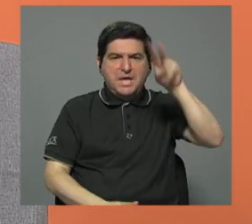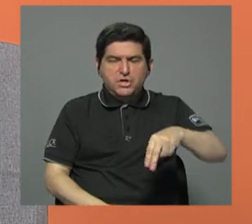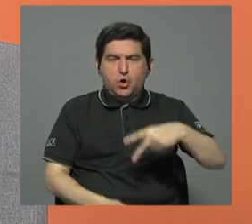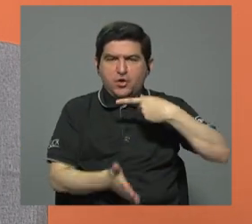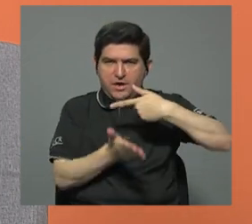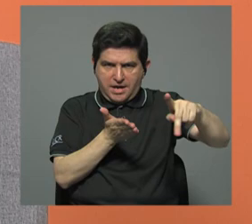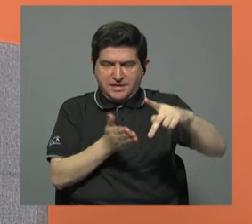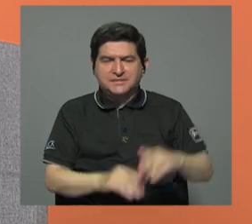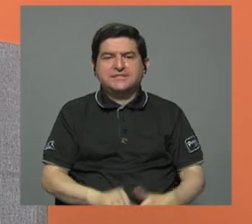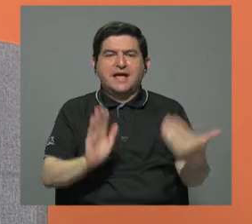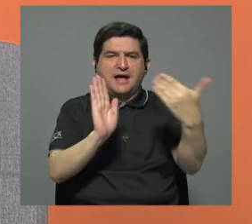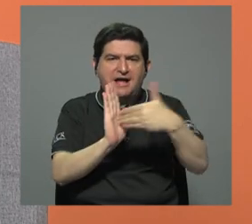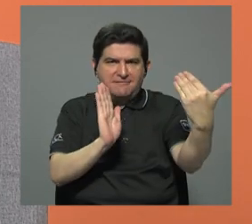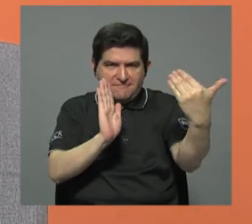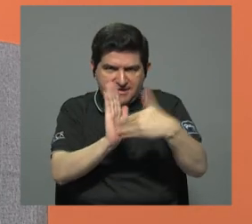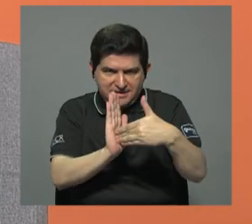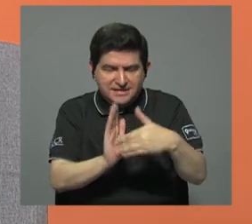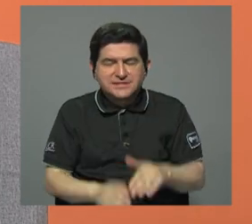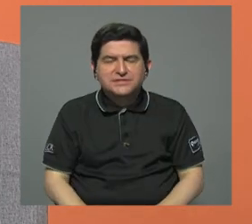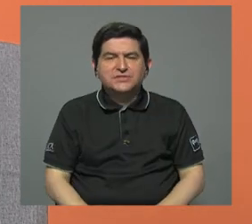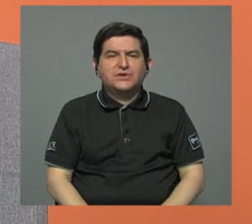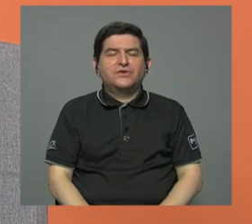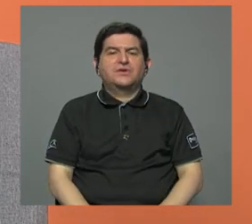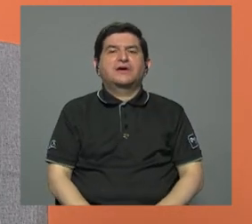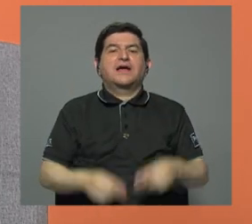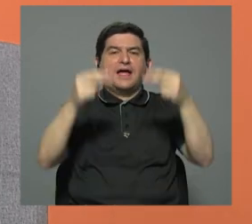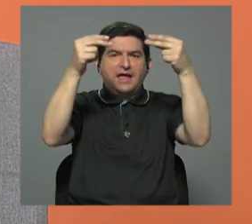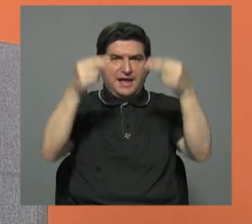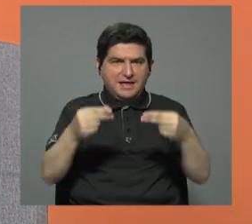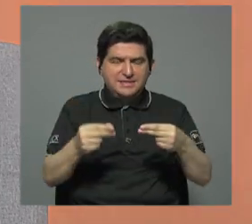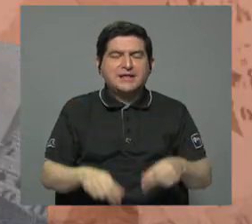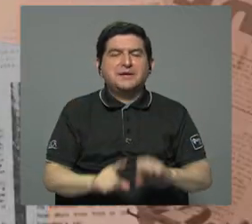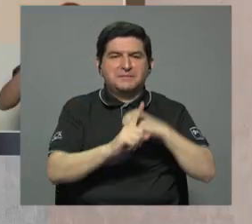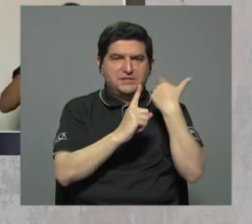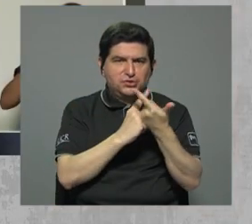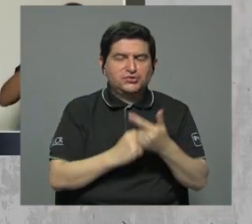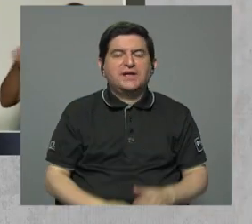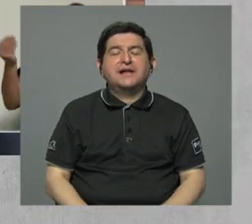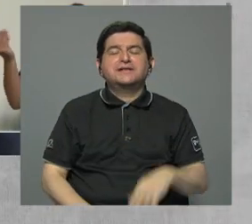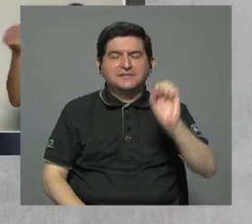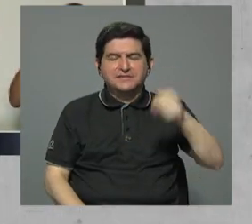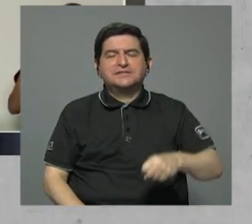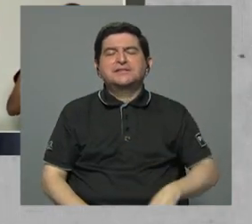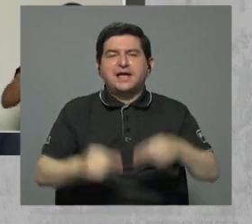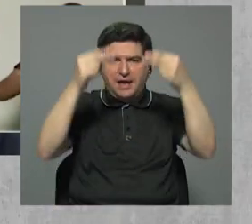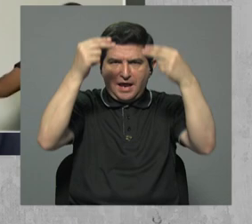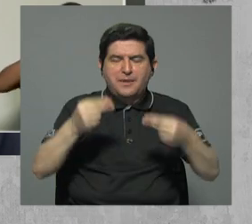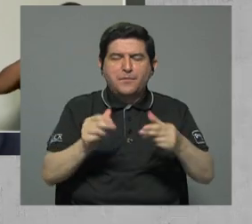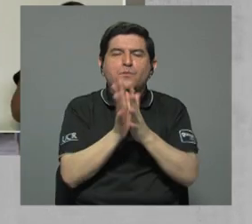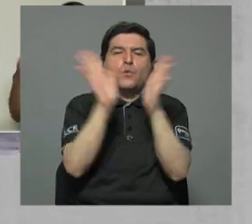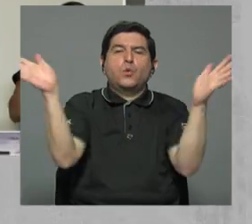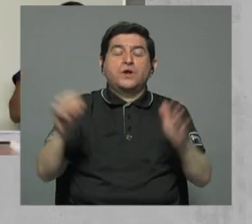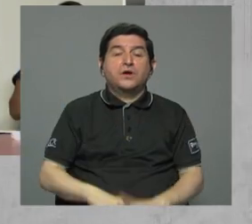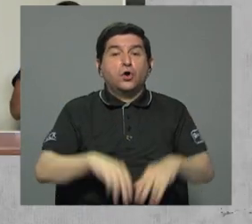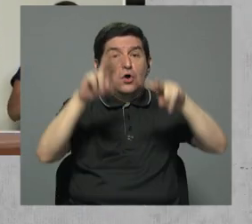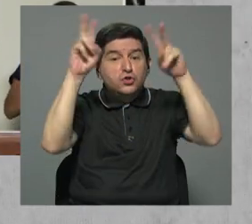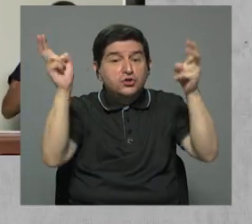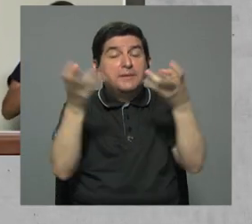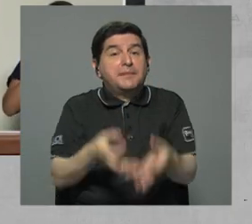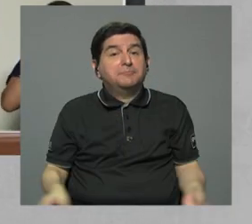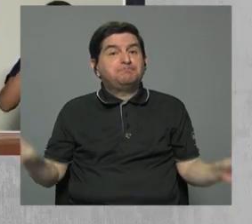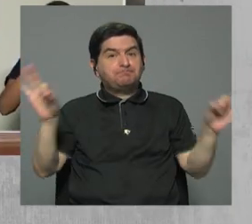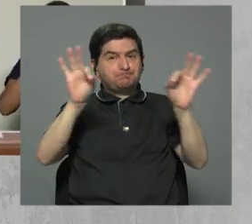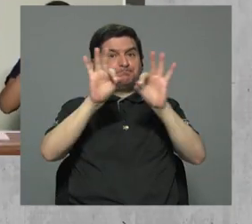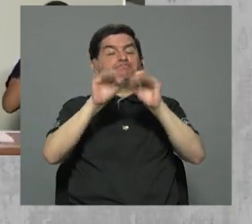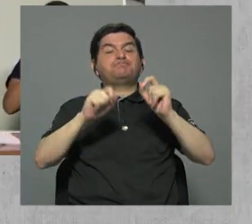este daño al tema social. A la hacienda pública. Bueno, exactamente. Sí, a la hacienda, sí. Entonces, todo esto pues es un tema bastante